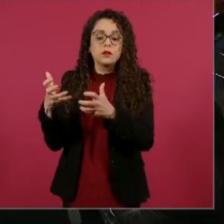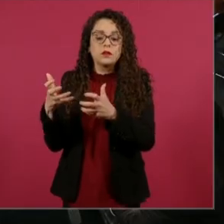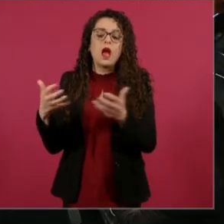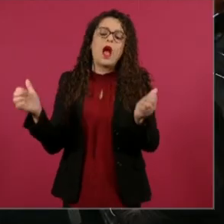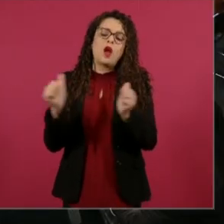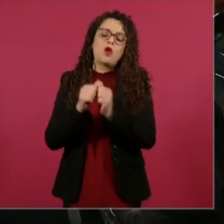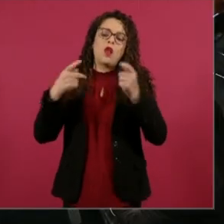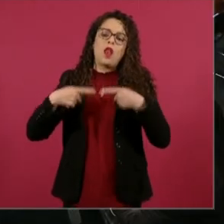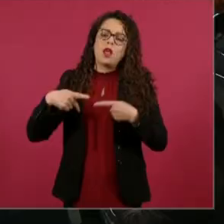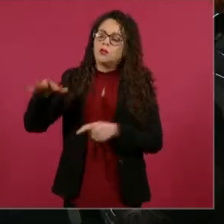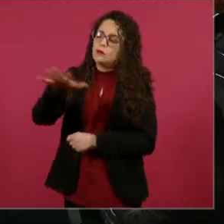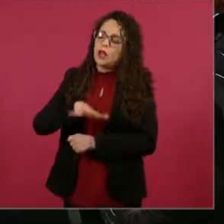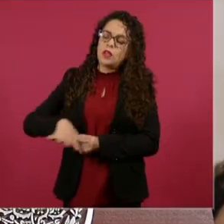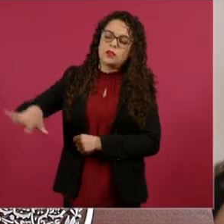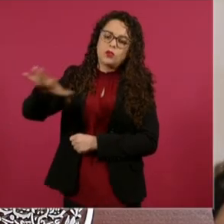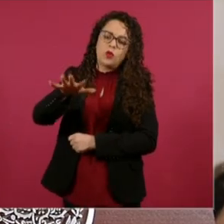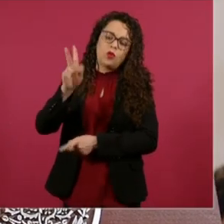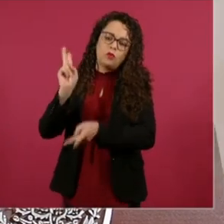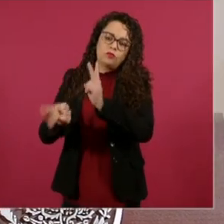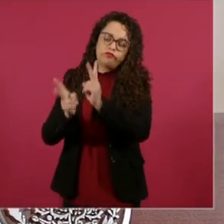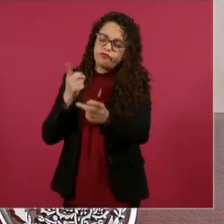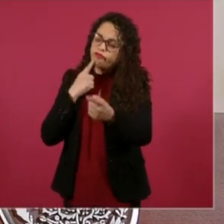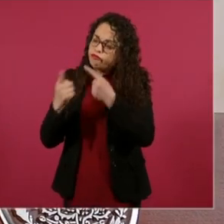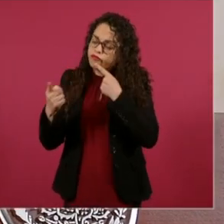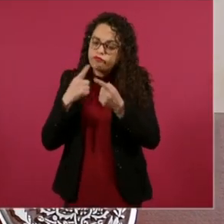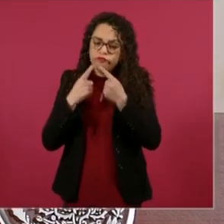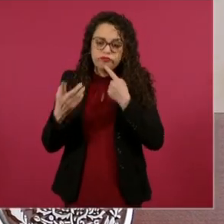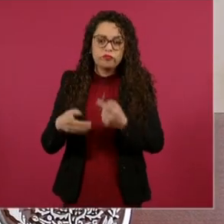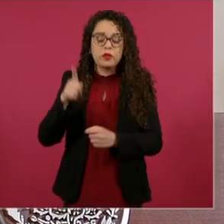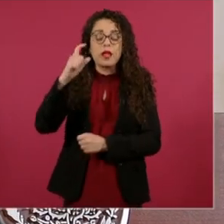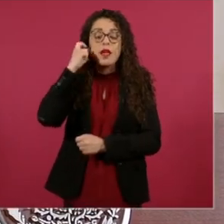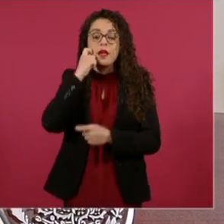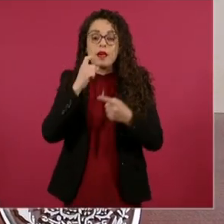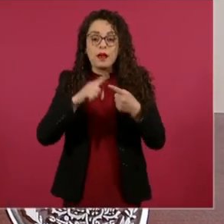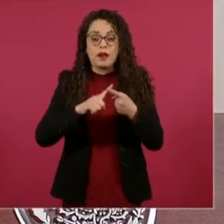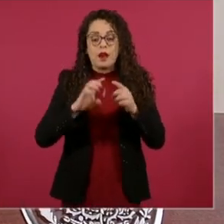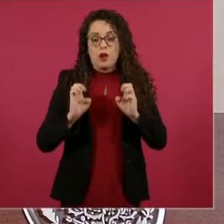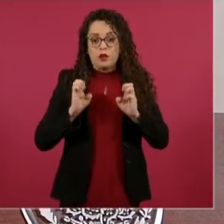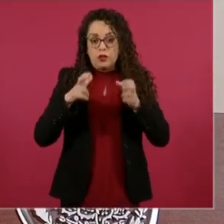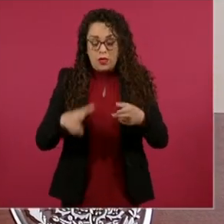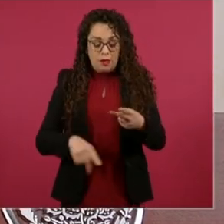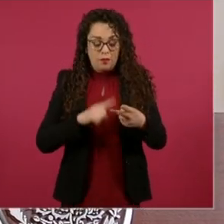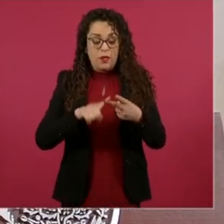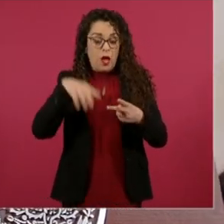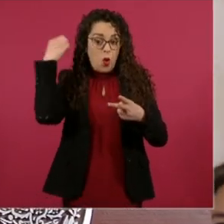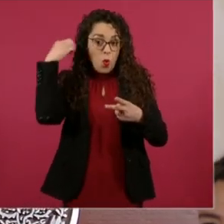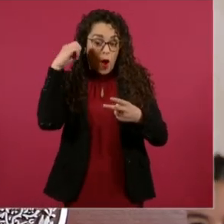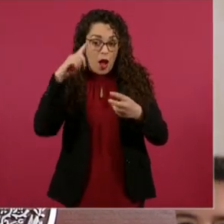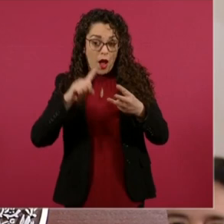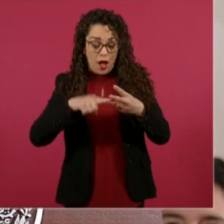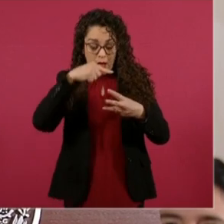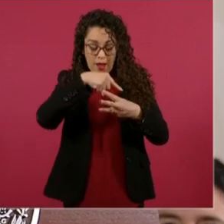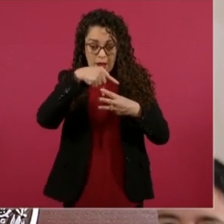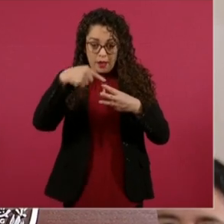la gente. Guerrero, como Chiapas y Oaxaca, es de los